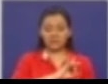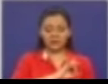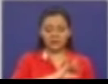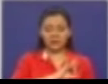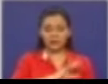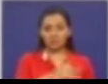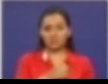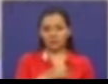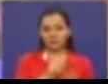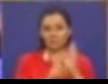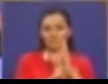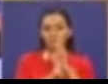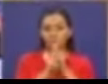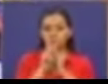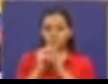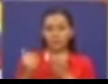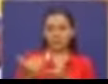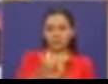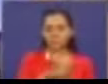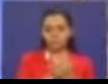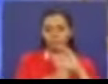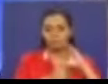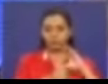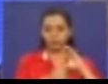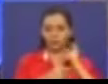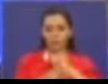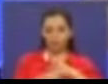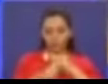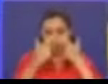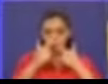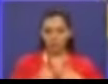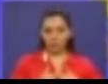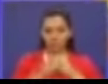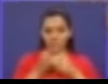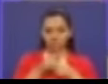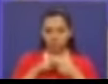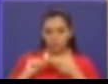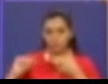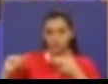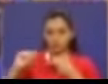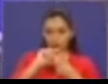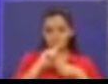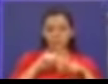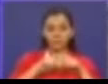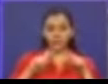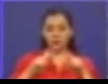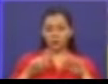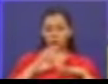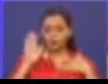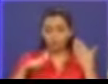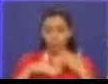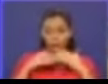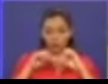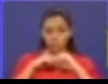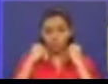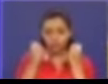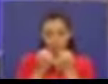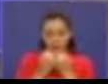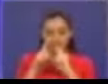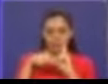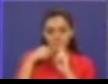considerando solo ingreso per cápita, lo que producen por persona. Pero considerando como sociedad,